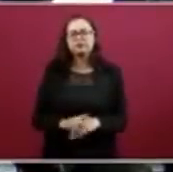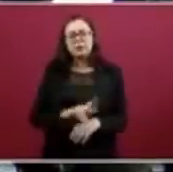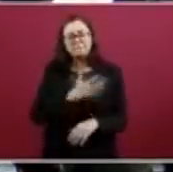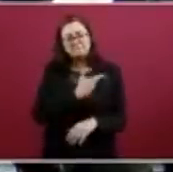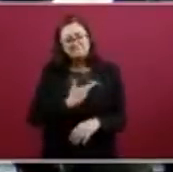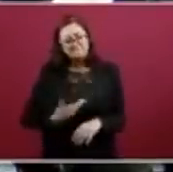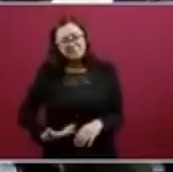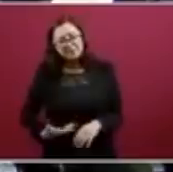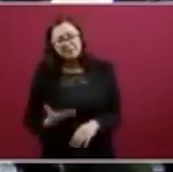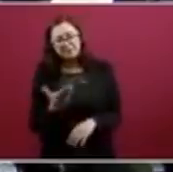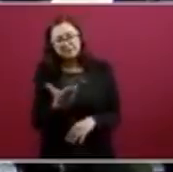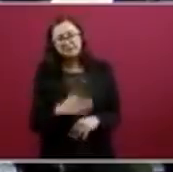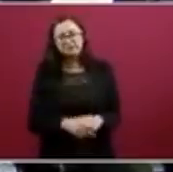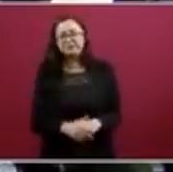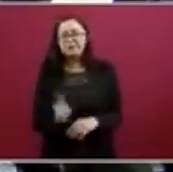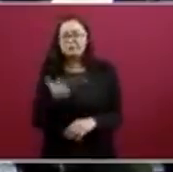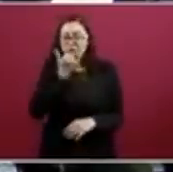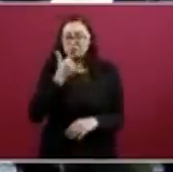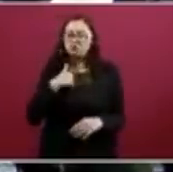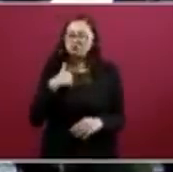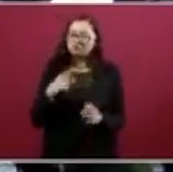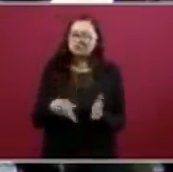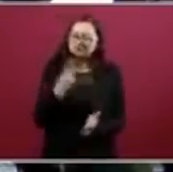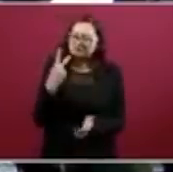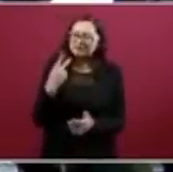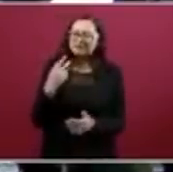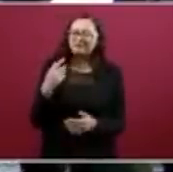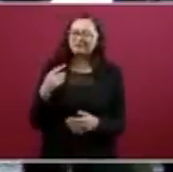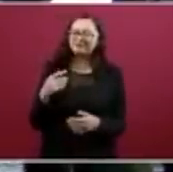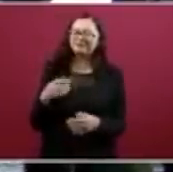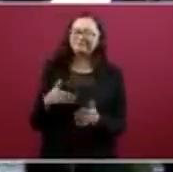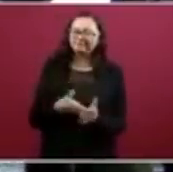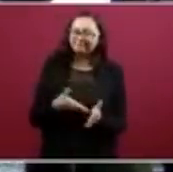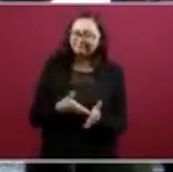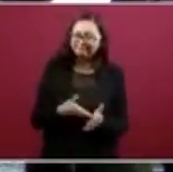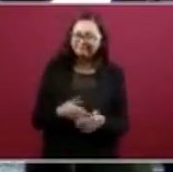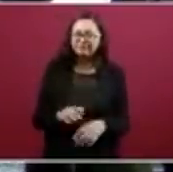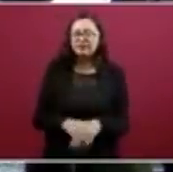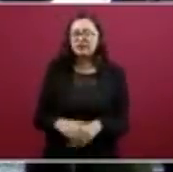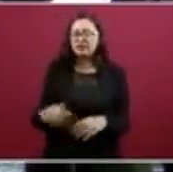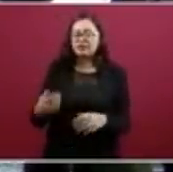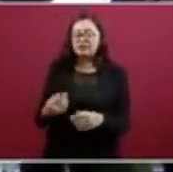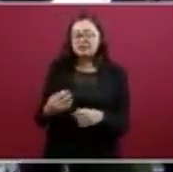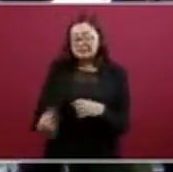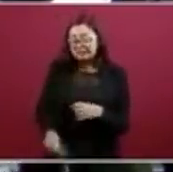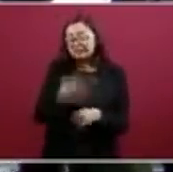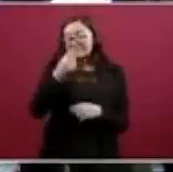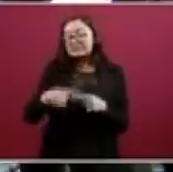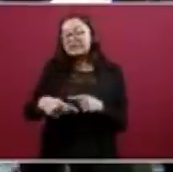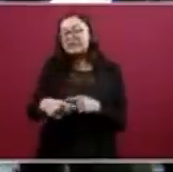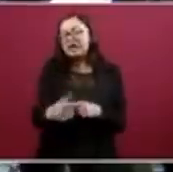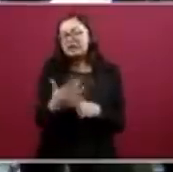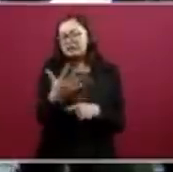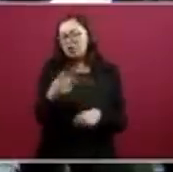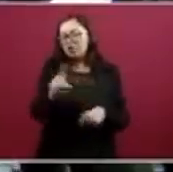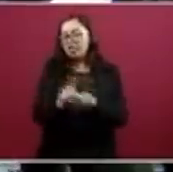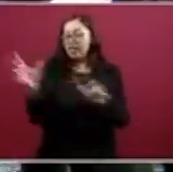pues mi impertinencia. A 5 días de sus 100 días de gobierno, ¿podría